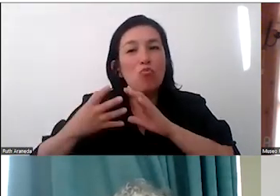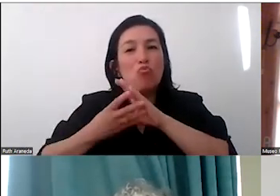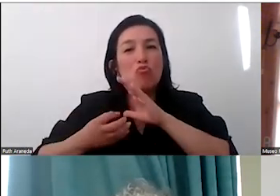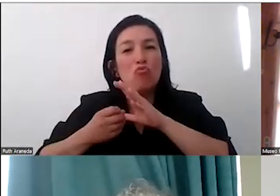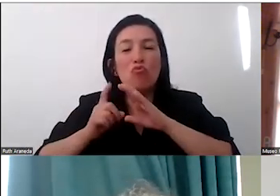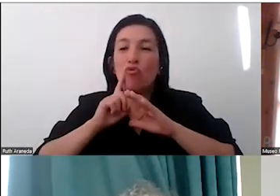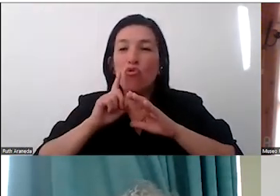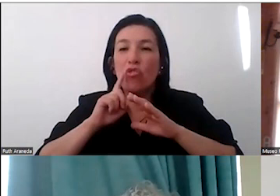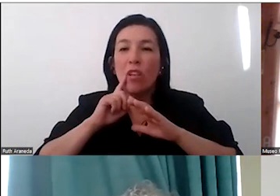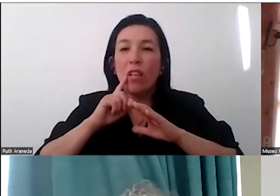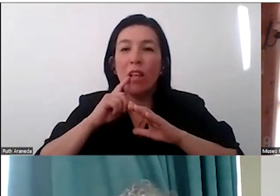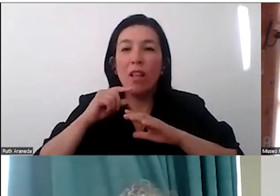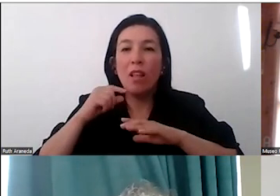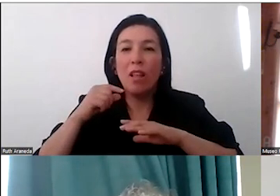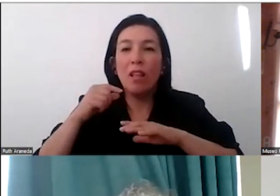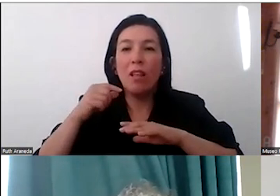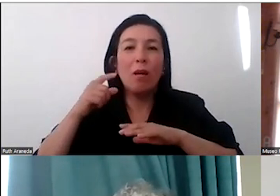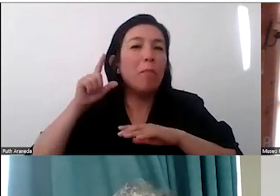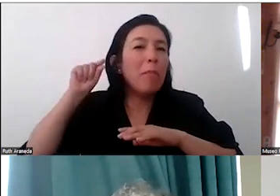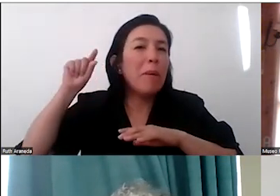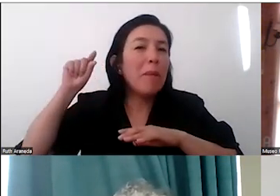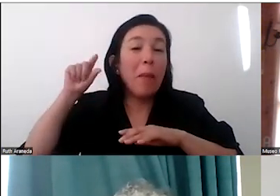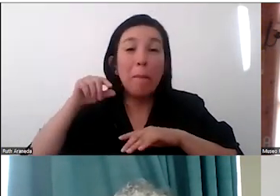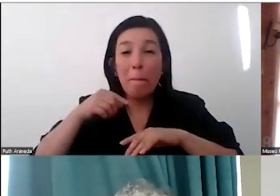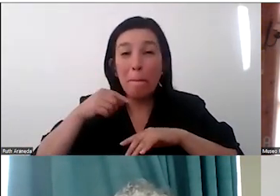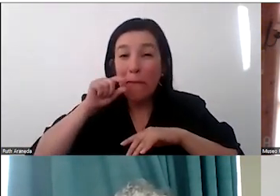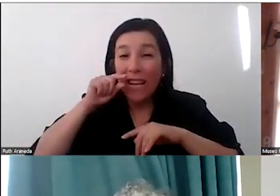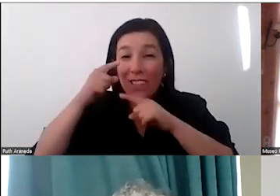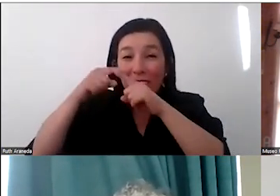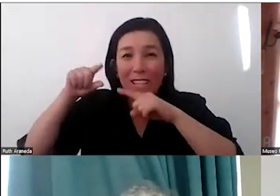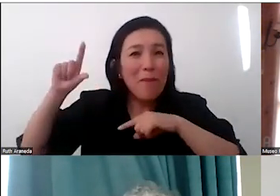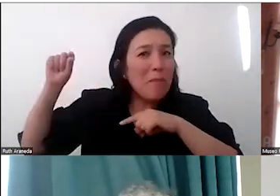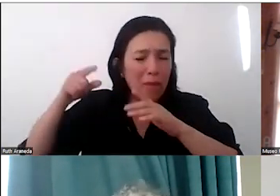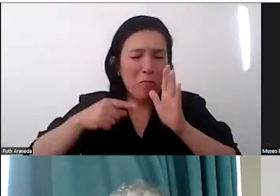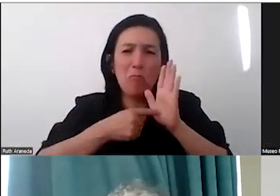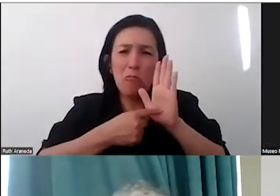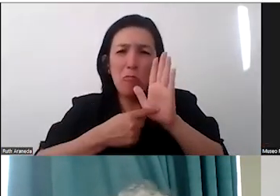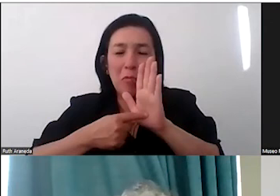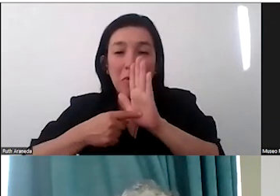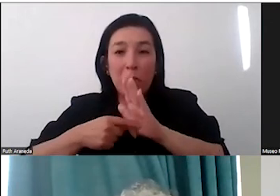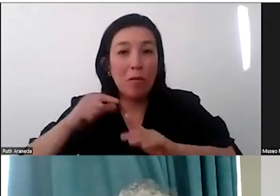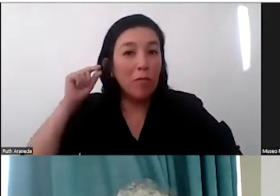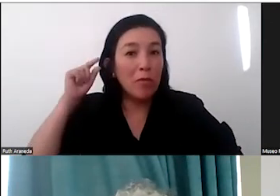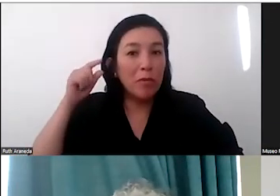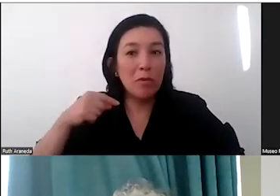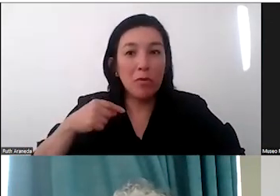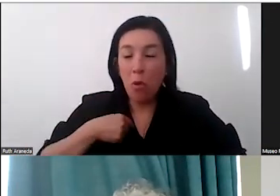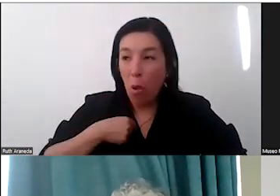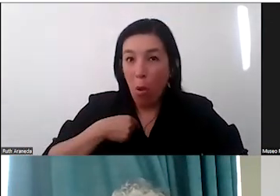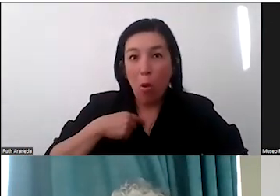¿cómo se llama? Los trinos de los pajaritos y toda la cosa, o sea, y cuáles eran, yo en realidad que